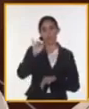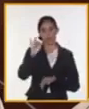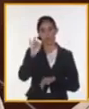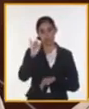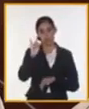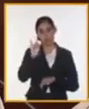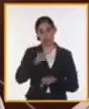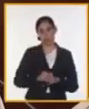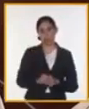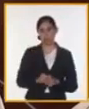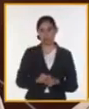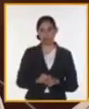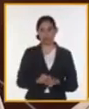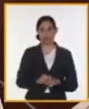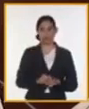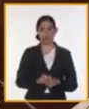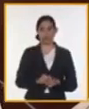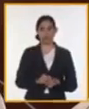referente